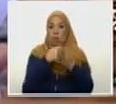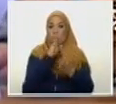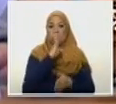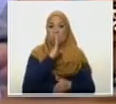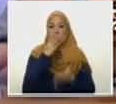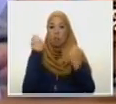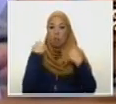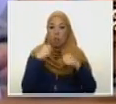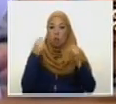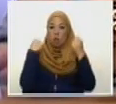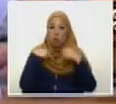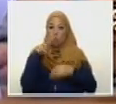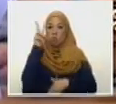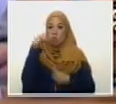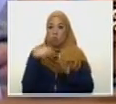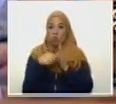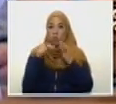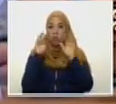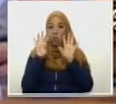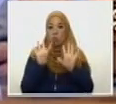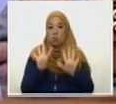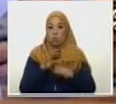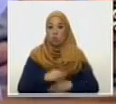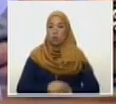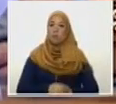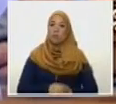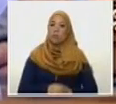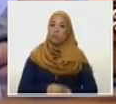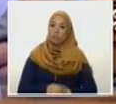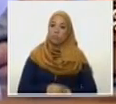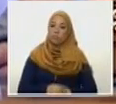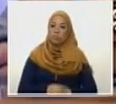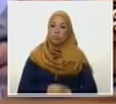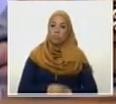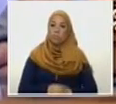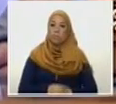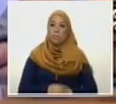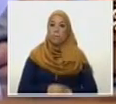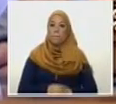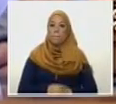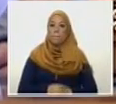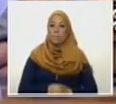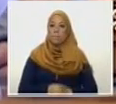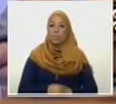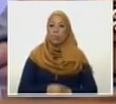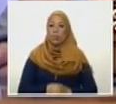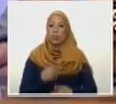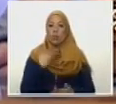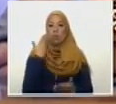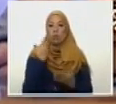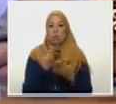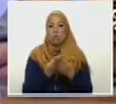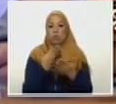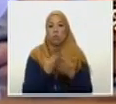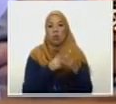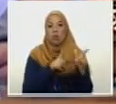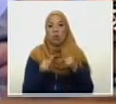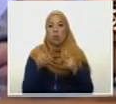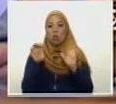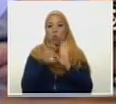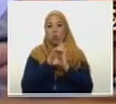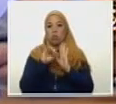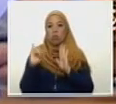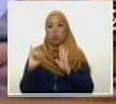ejercicio fiscal 2019. El proyecto de acuerdo, el tercero, el proyecto de acuerdo constituyente